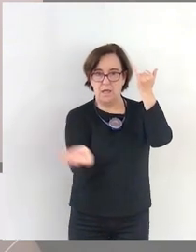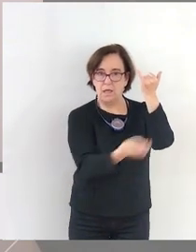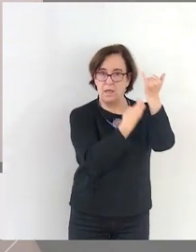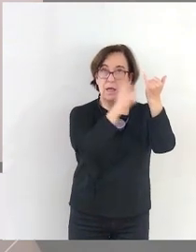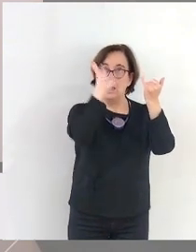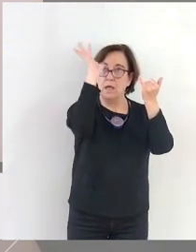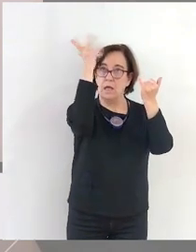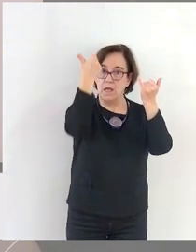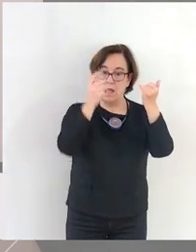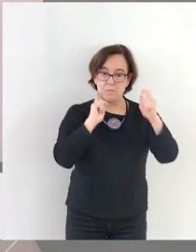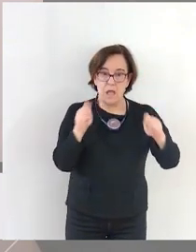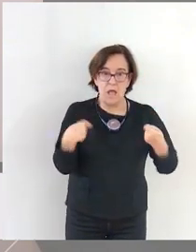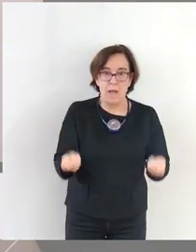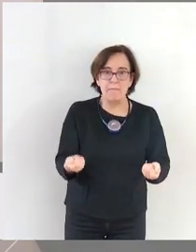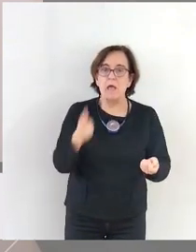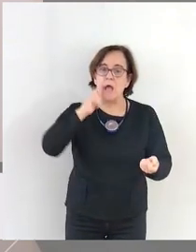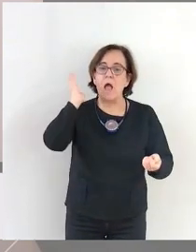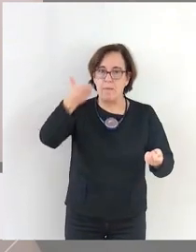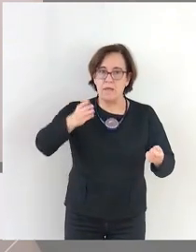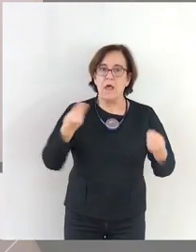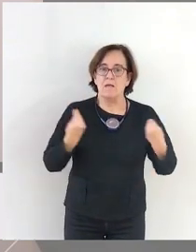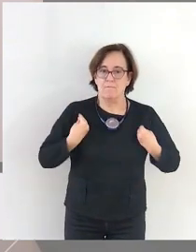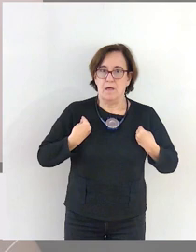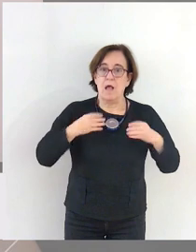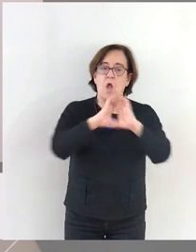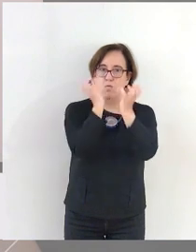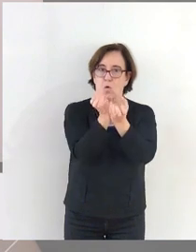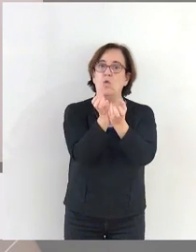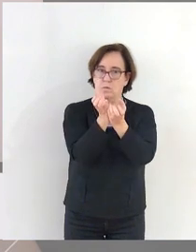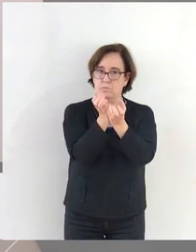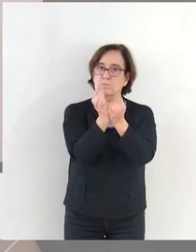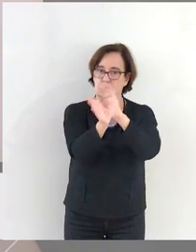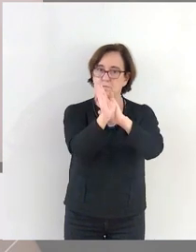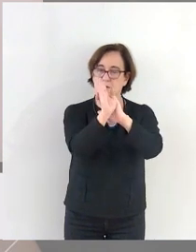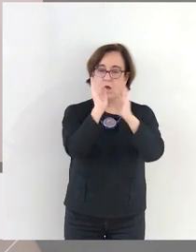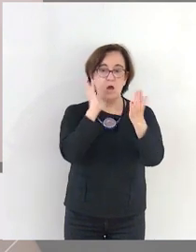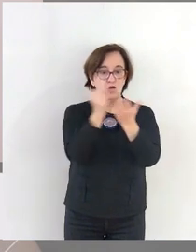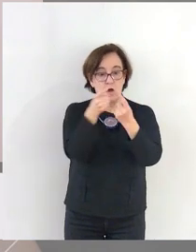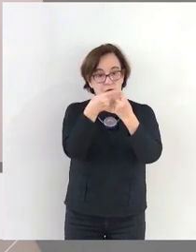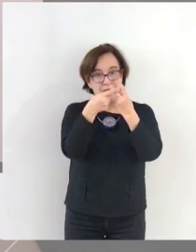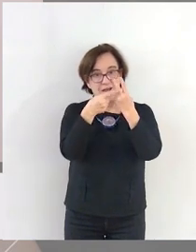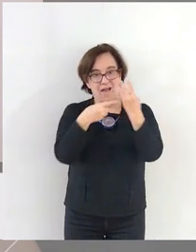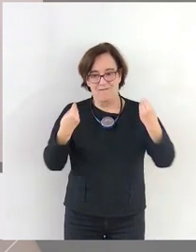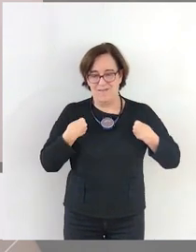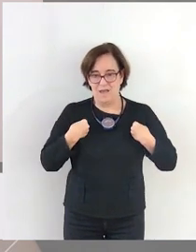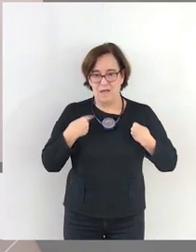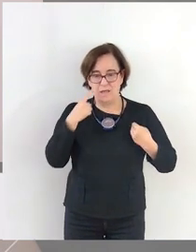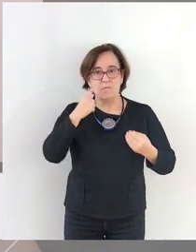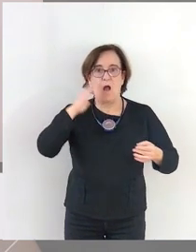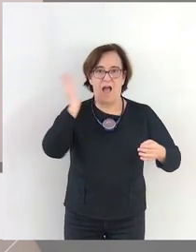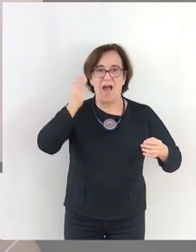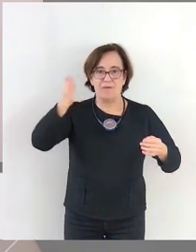climática y ambiental amenazan la supervivencia de la humanidad todos los aspectos de nuestras vi se ven